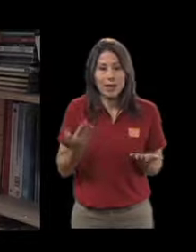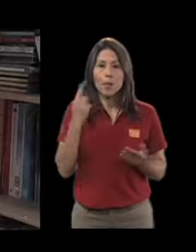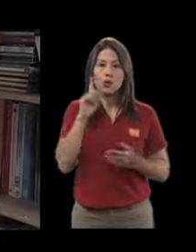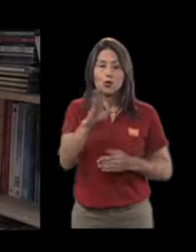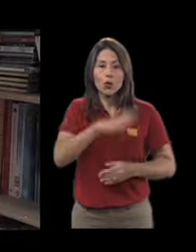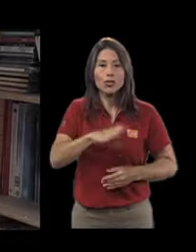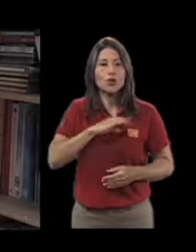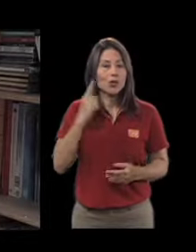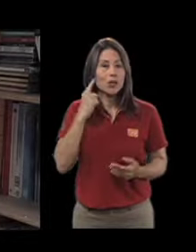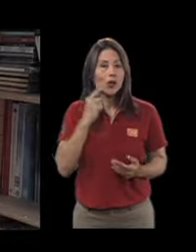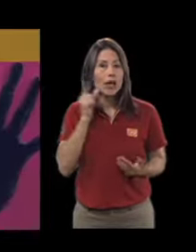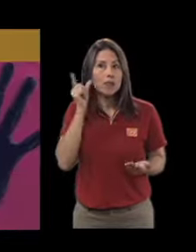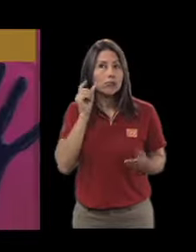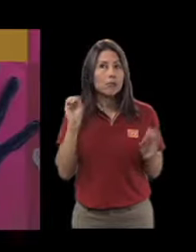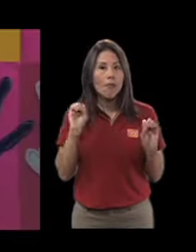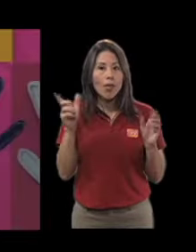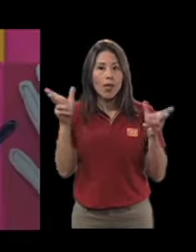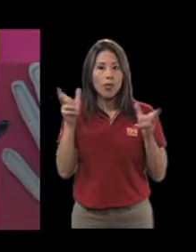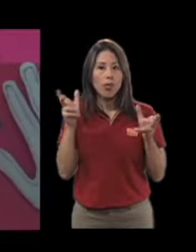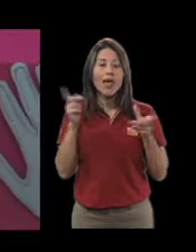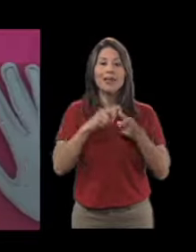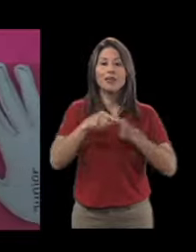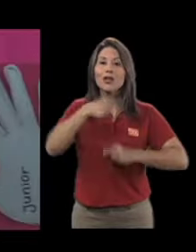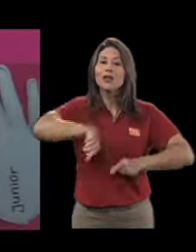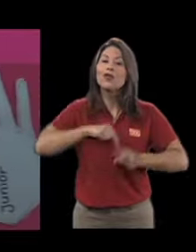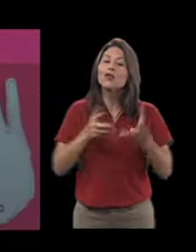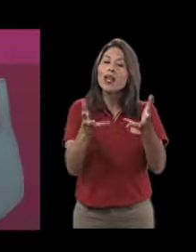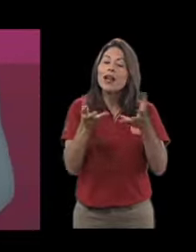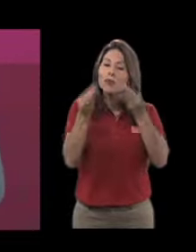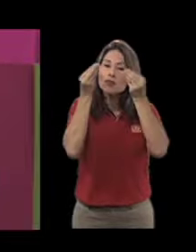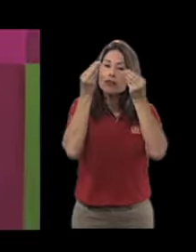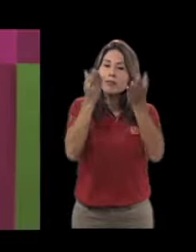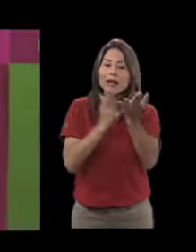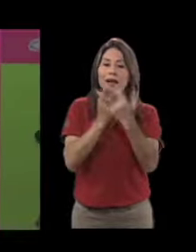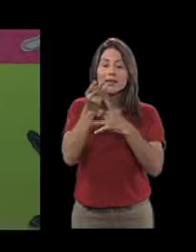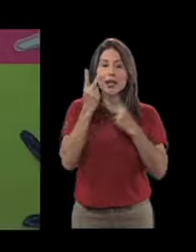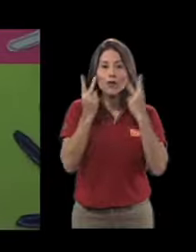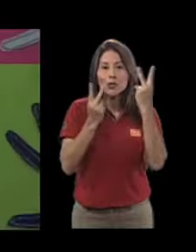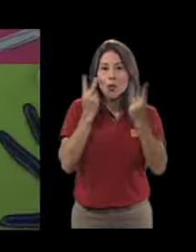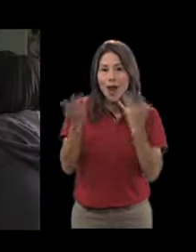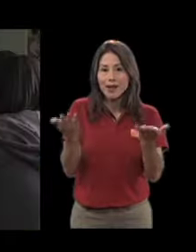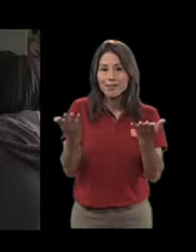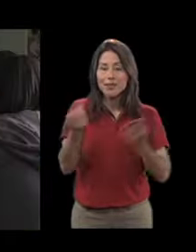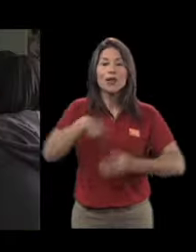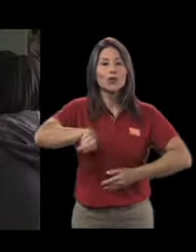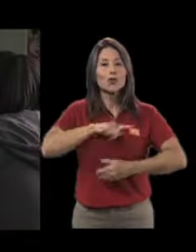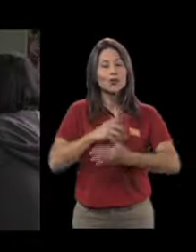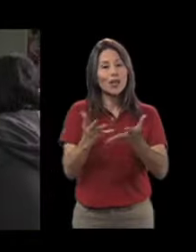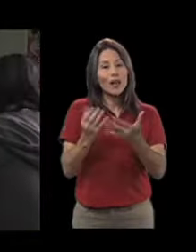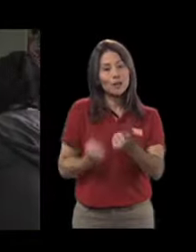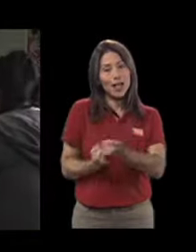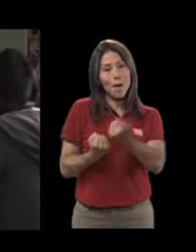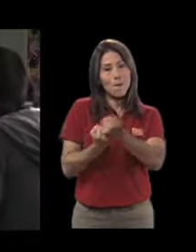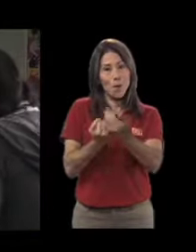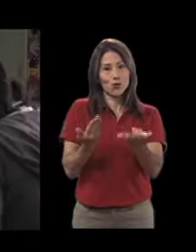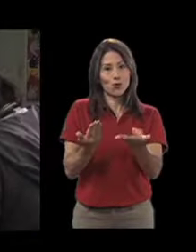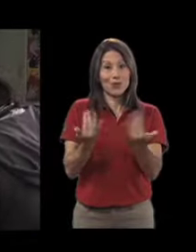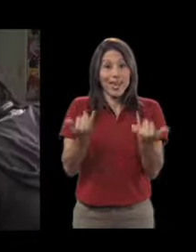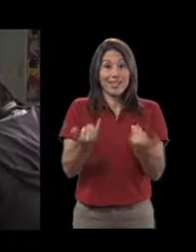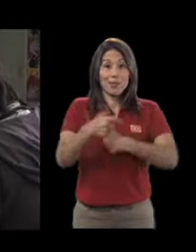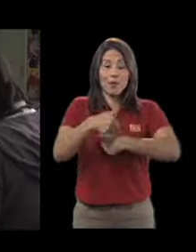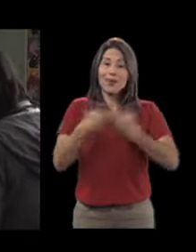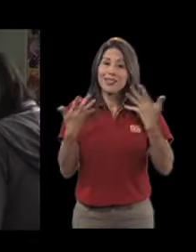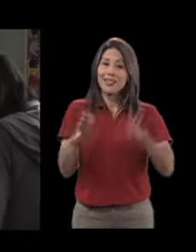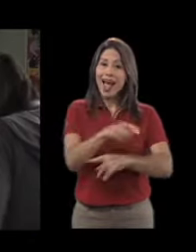Nosotros pretendemos entonces llegar a estas vías de información mediante lo visual. Queremos hacer este apoyo en estos grados donde ya están